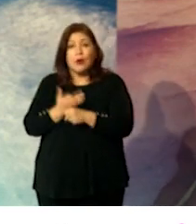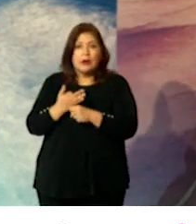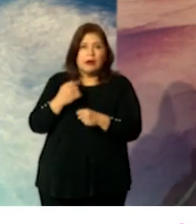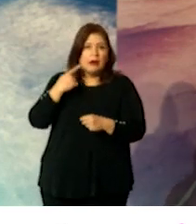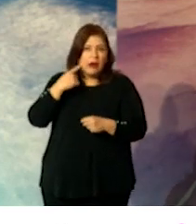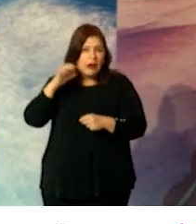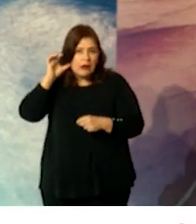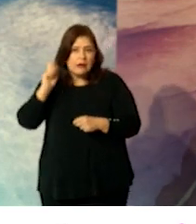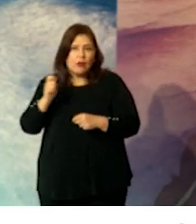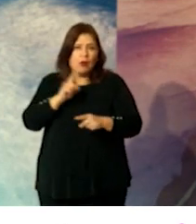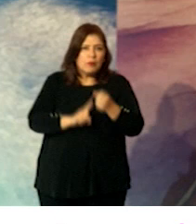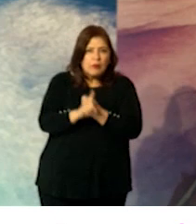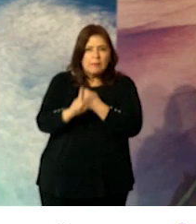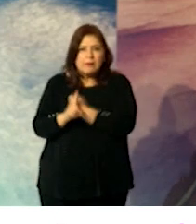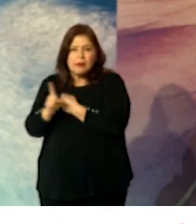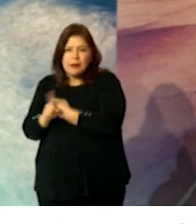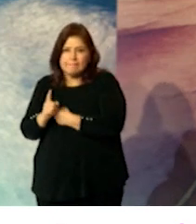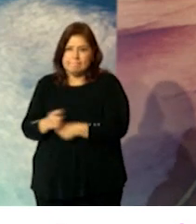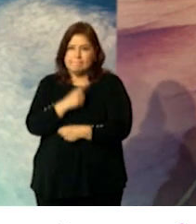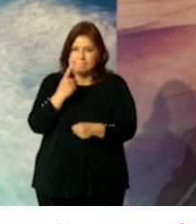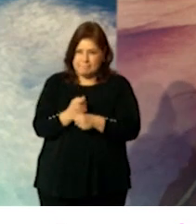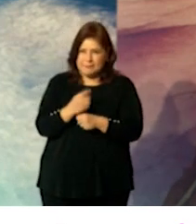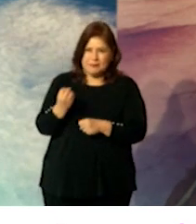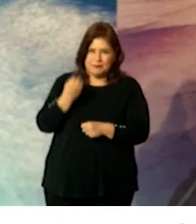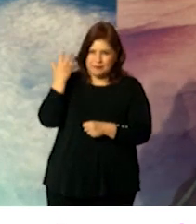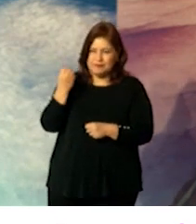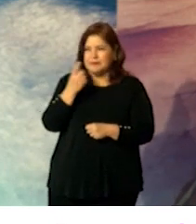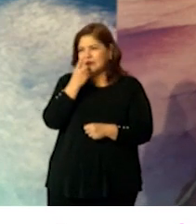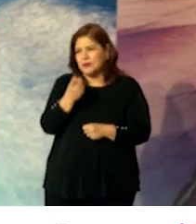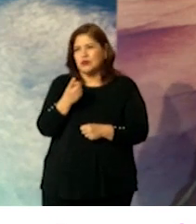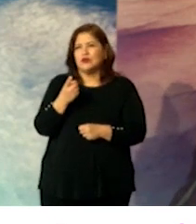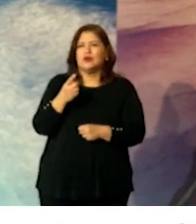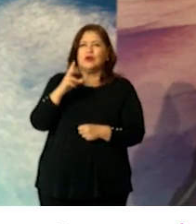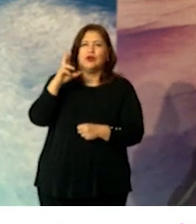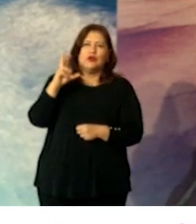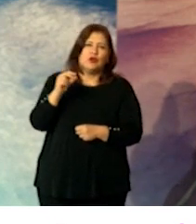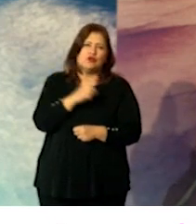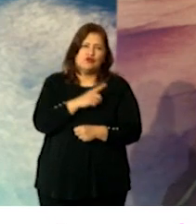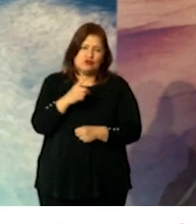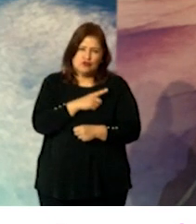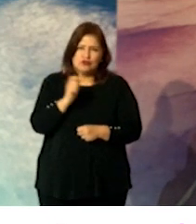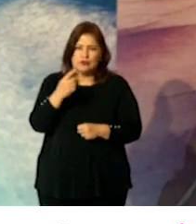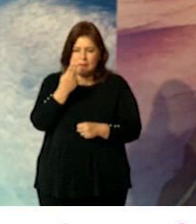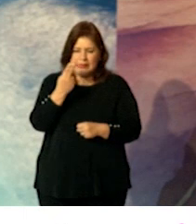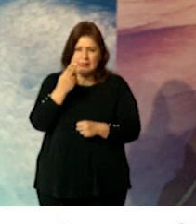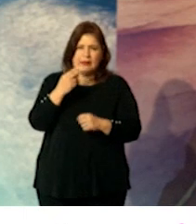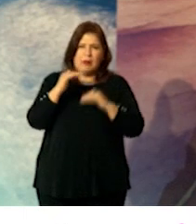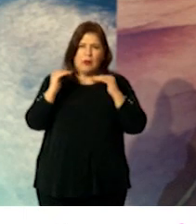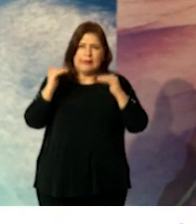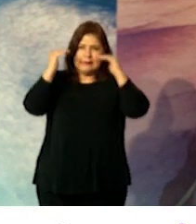entonces eso está muy bien. Empezamos con la primera conferencia en que nos decía, no mire solo el casquete, mire la profundidad,